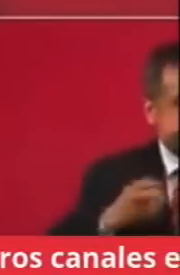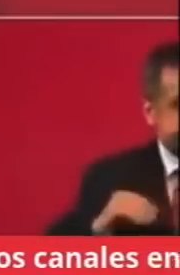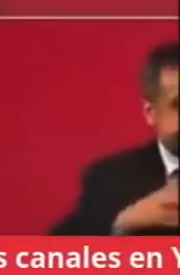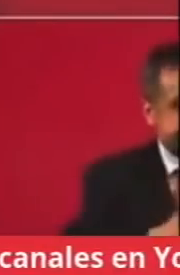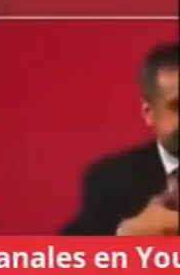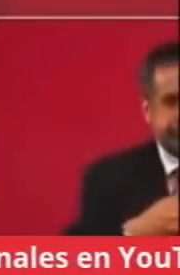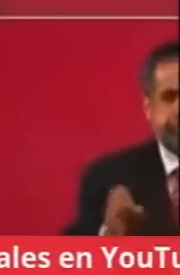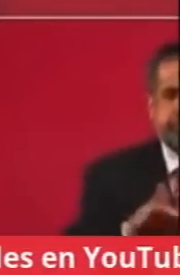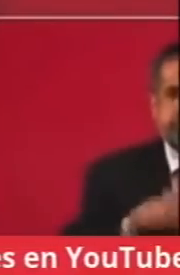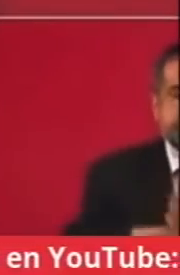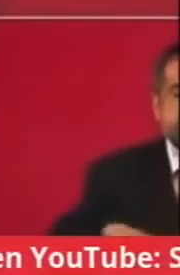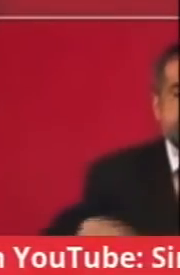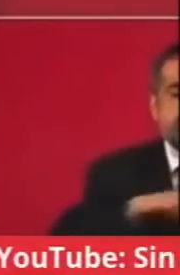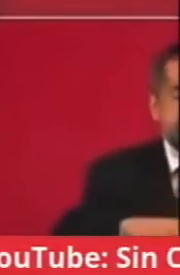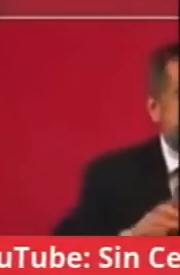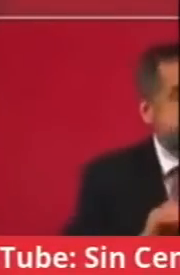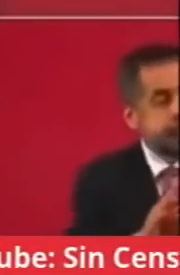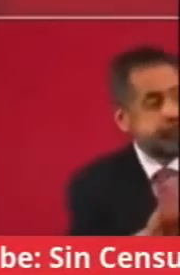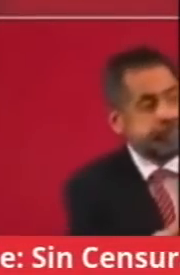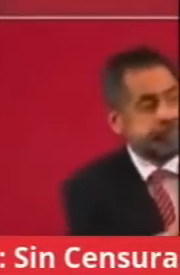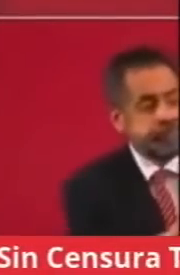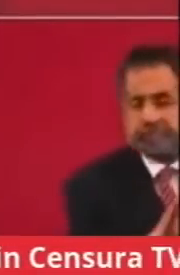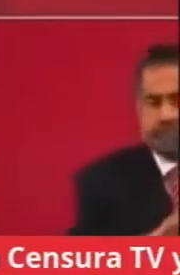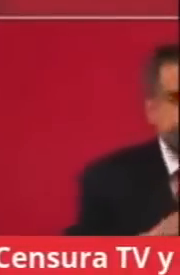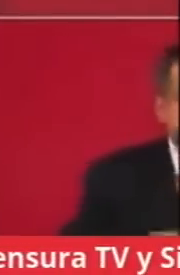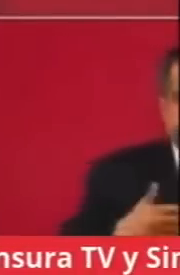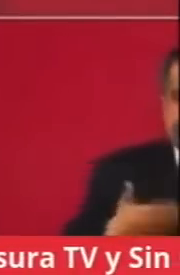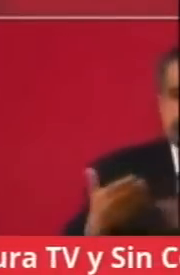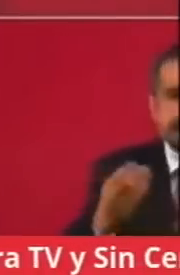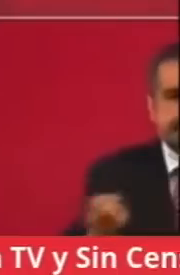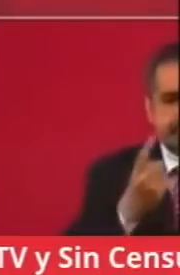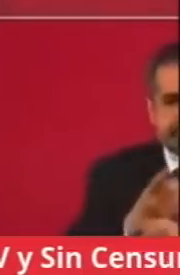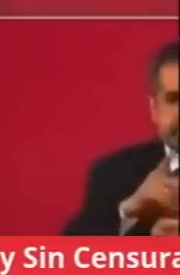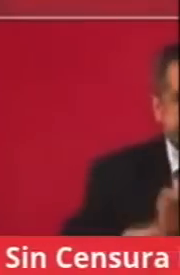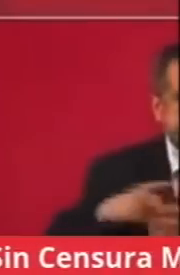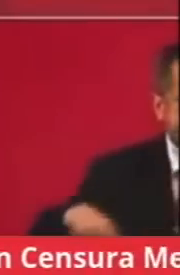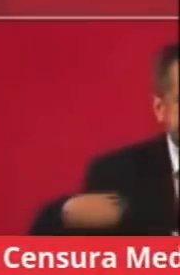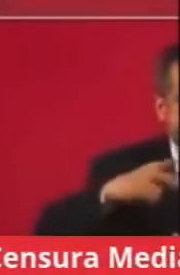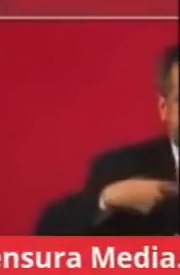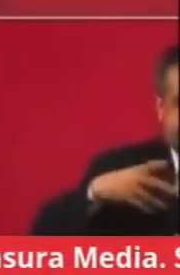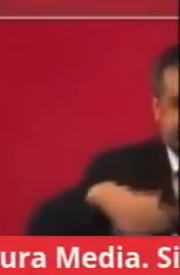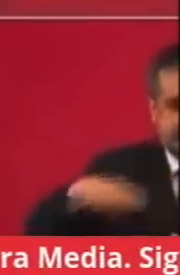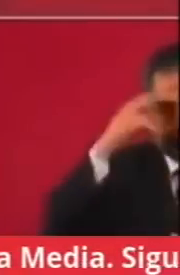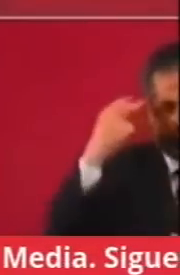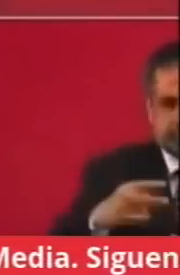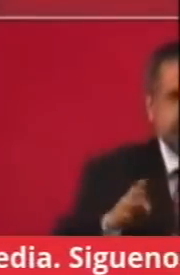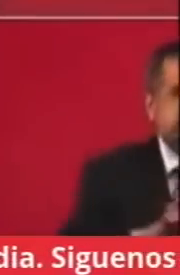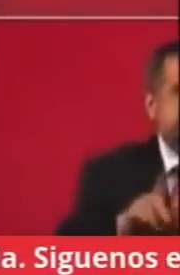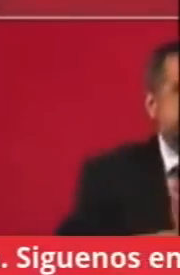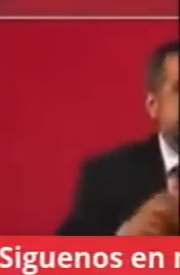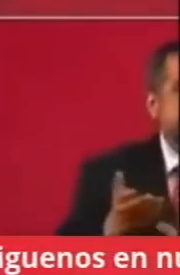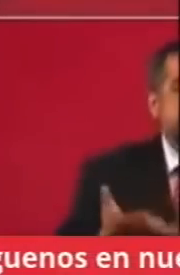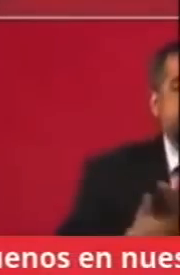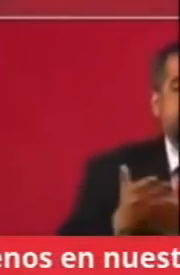con eso. Sin embargo, pues vamos más allá de eso, ¿no? El tema de la relación con Estados Unidos hoy particularmente lo vemos con el tema de